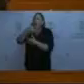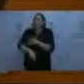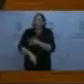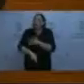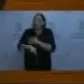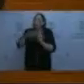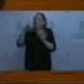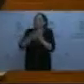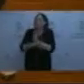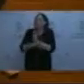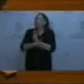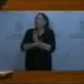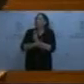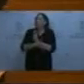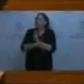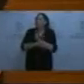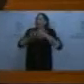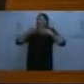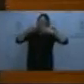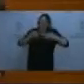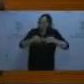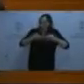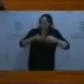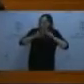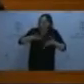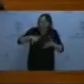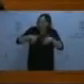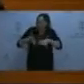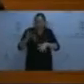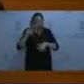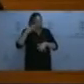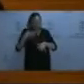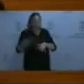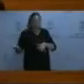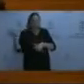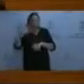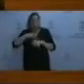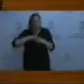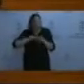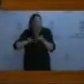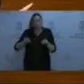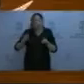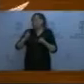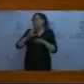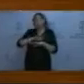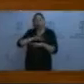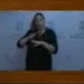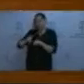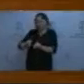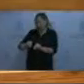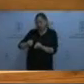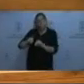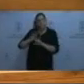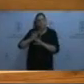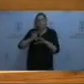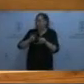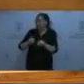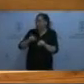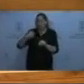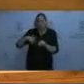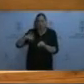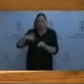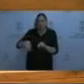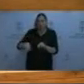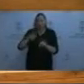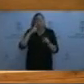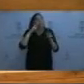más formal que real. El establecimiento de medidas que permitan el acceso al empleo público, finalizo, presidente, Fíjese, al mire por un acceso momento a